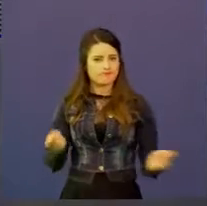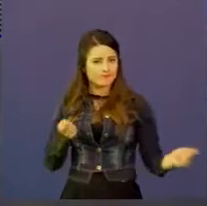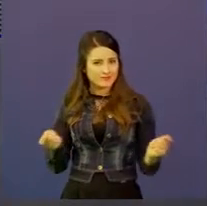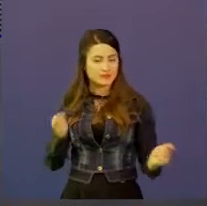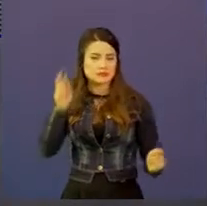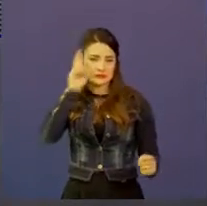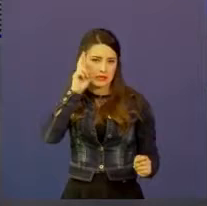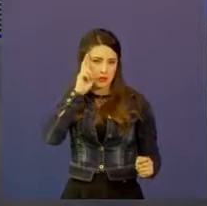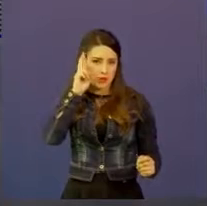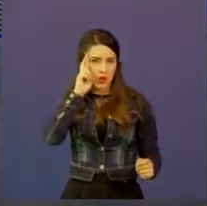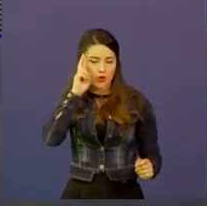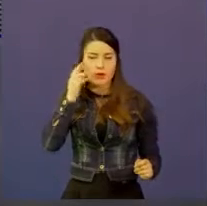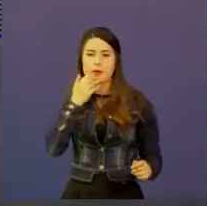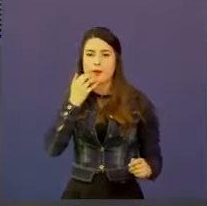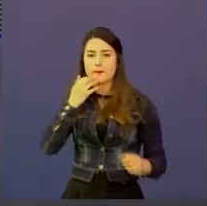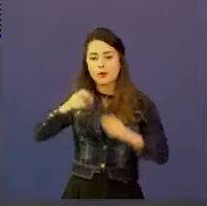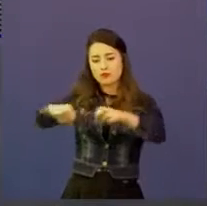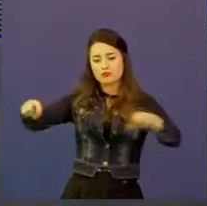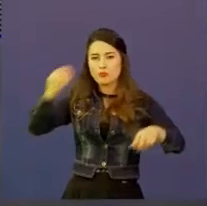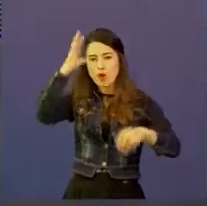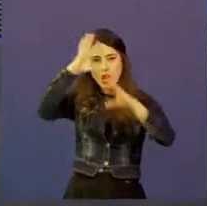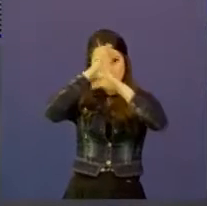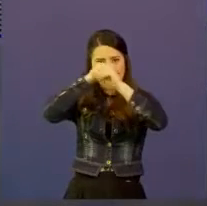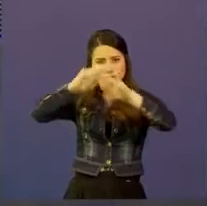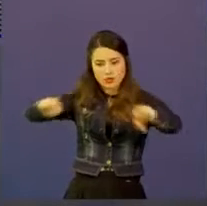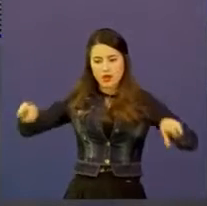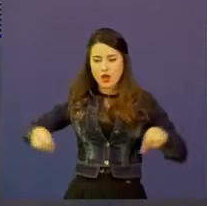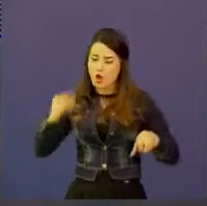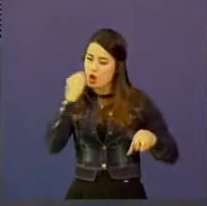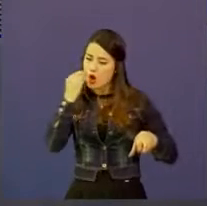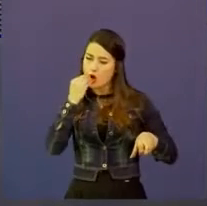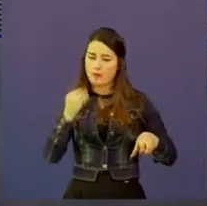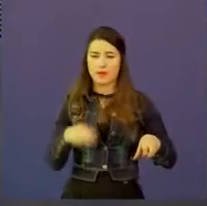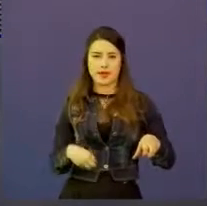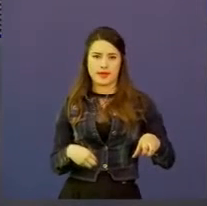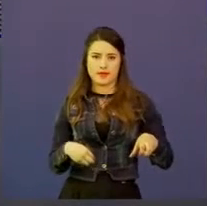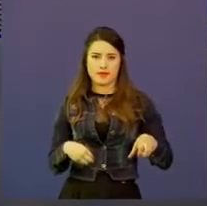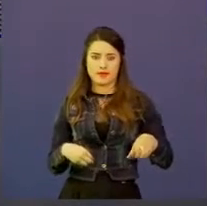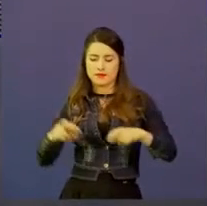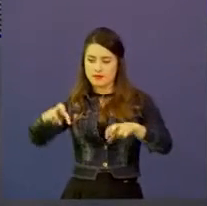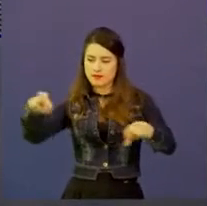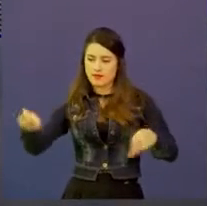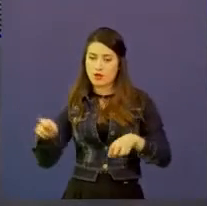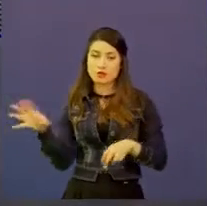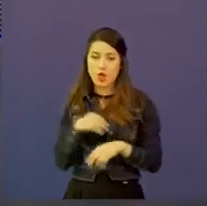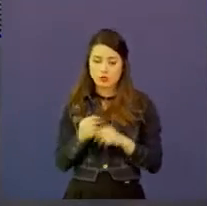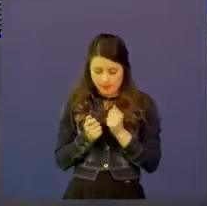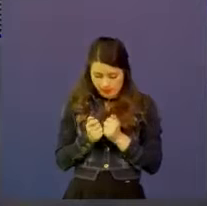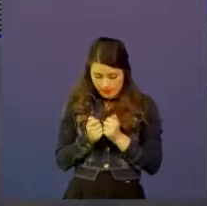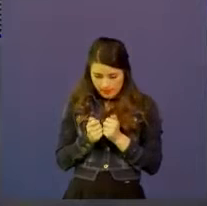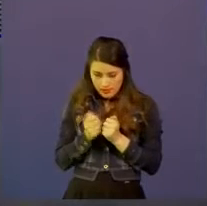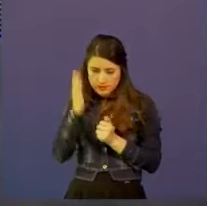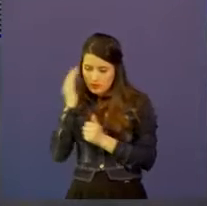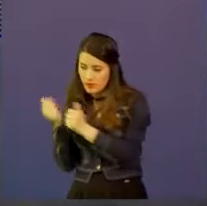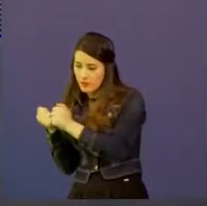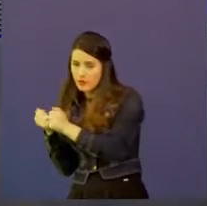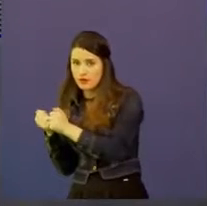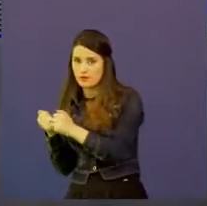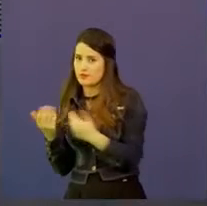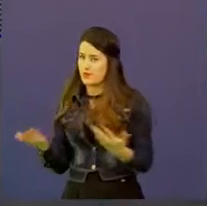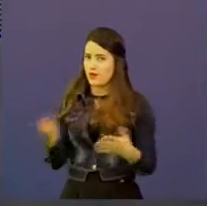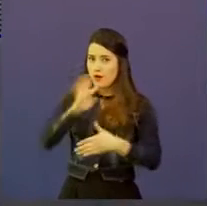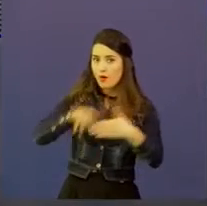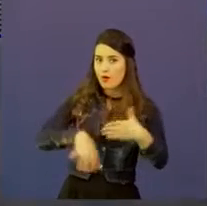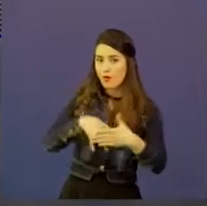hijos, sino para los padres también, que a veces también somos nosotros los que estamos trabajando a la hora de la comida. Entonces, ahí ya es cuando